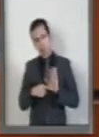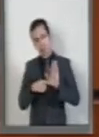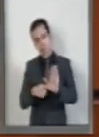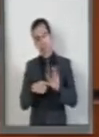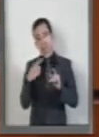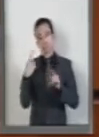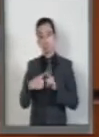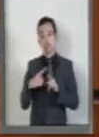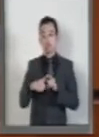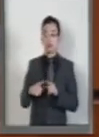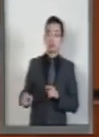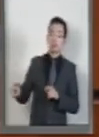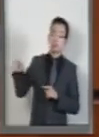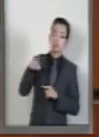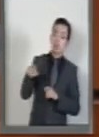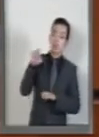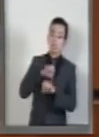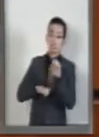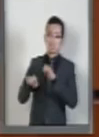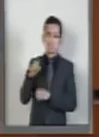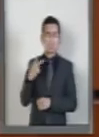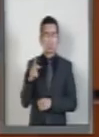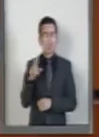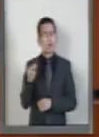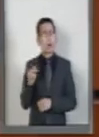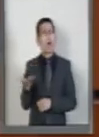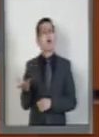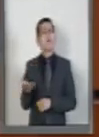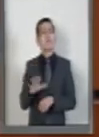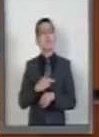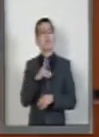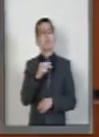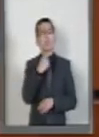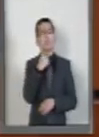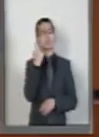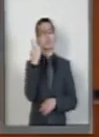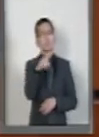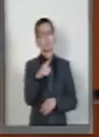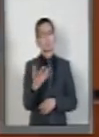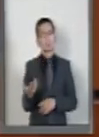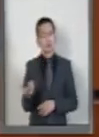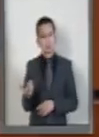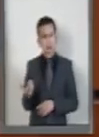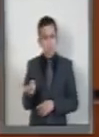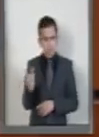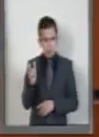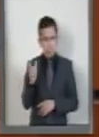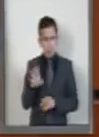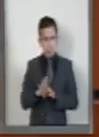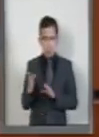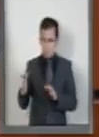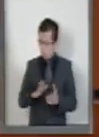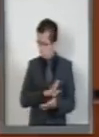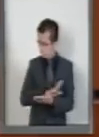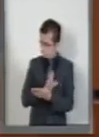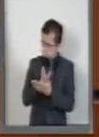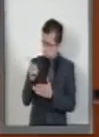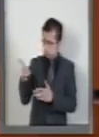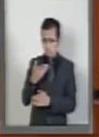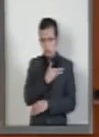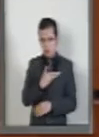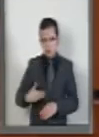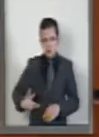de particulares, pero no hayan alzado la voz cuando estuvieron con el presidente de la